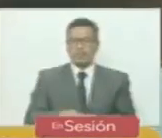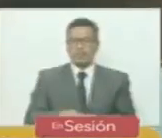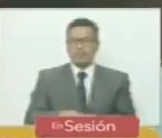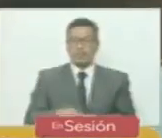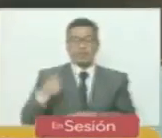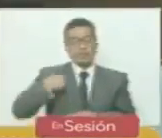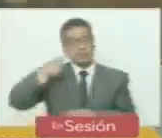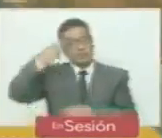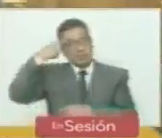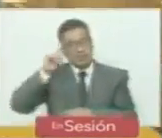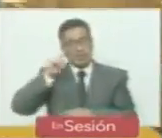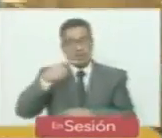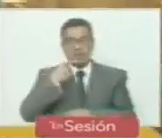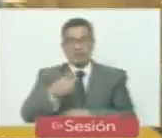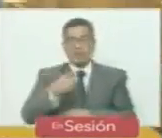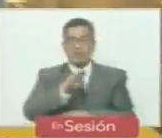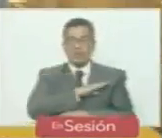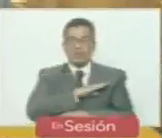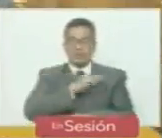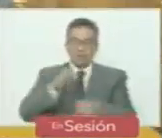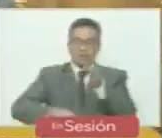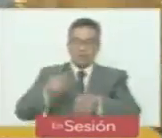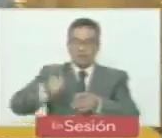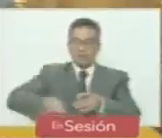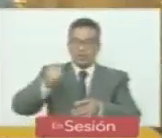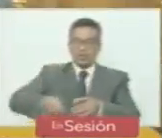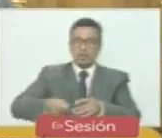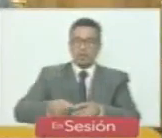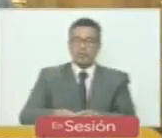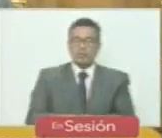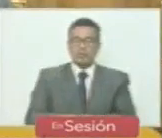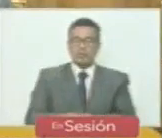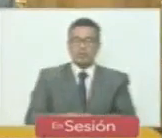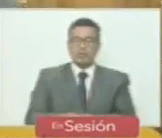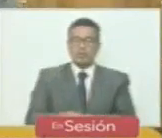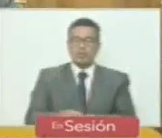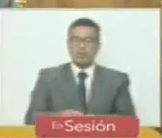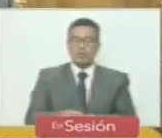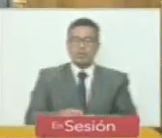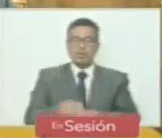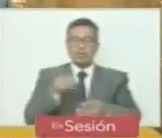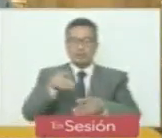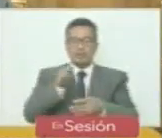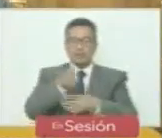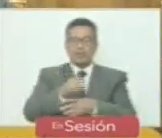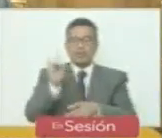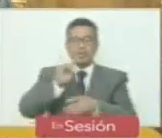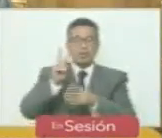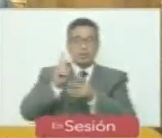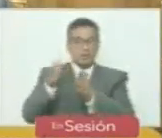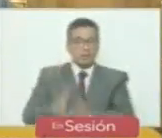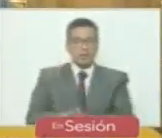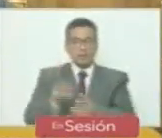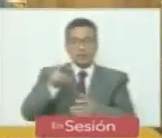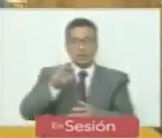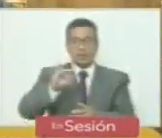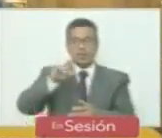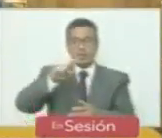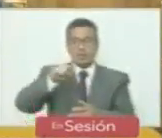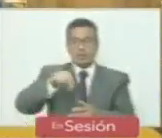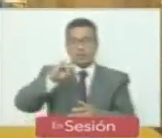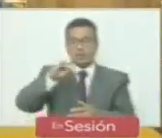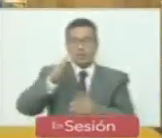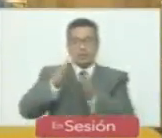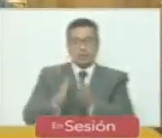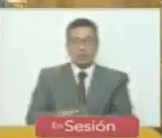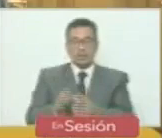Pareciera entonces que los dichos del propio juez en el levantamiento de las medidas de prohibición de salida a los tripulantes venezolanos y a los tripulantes iraníes, no hay ningún